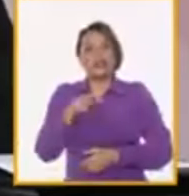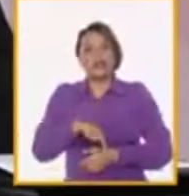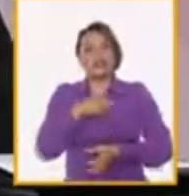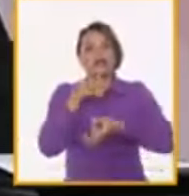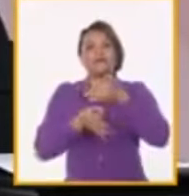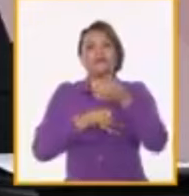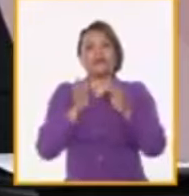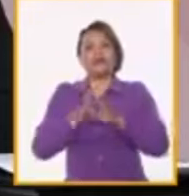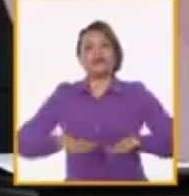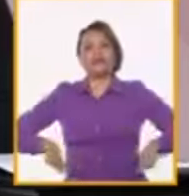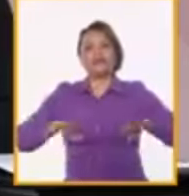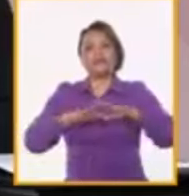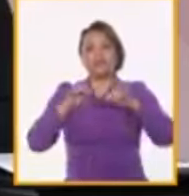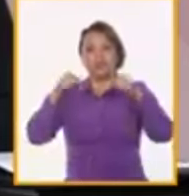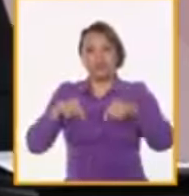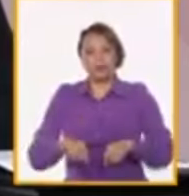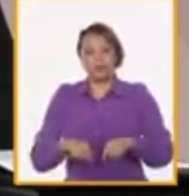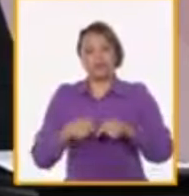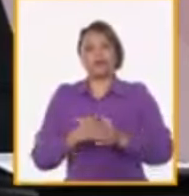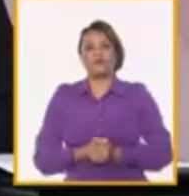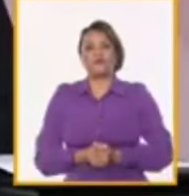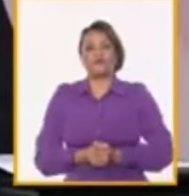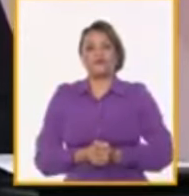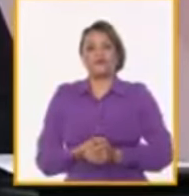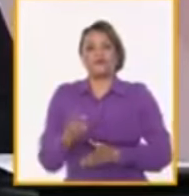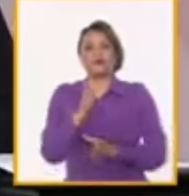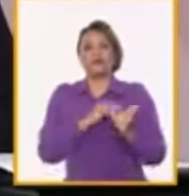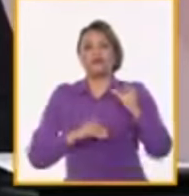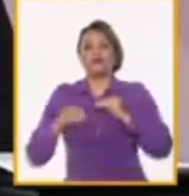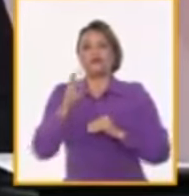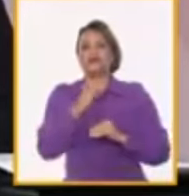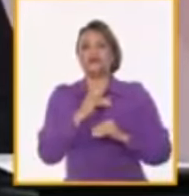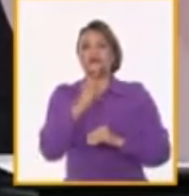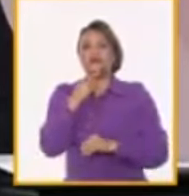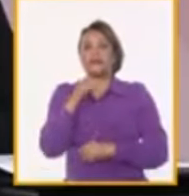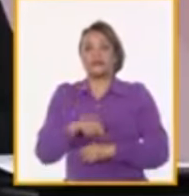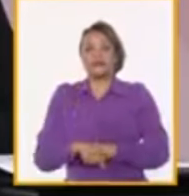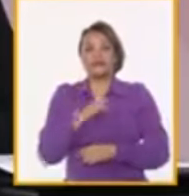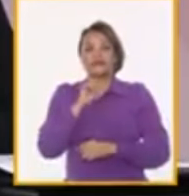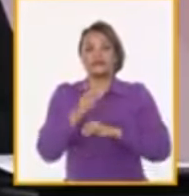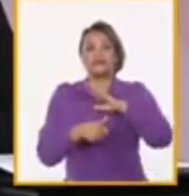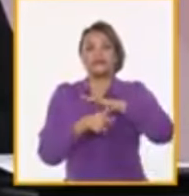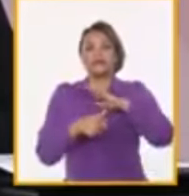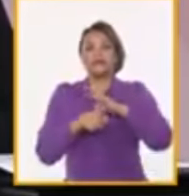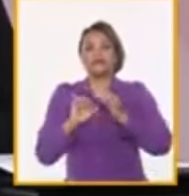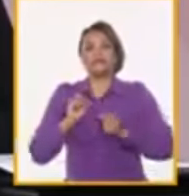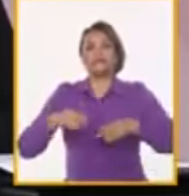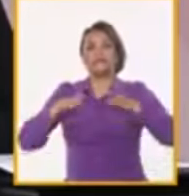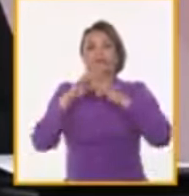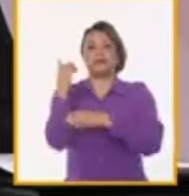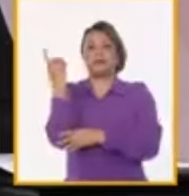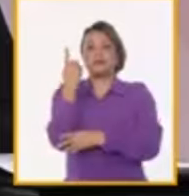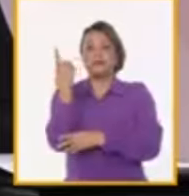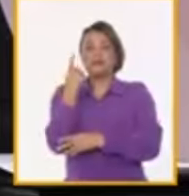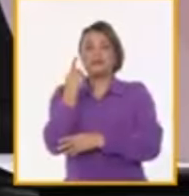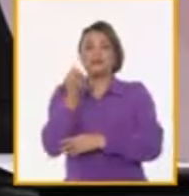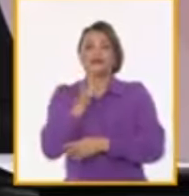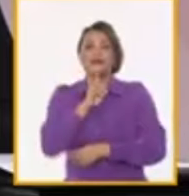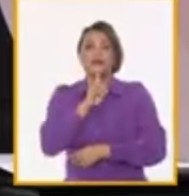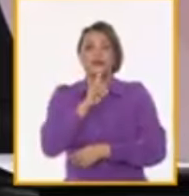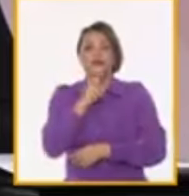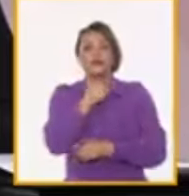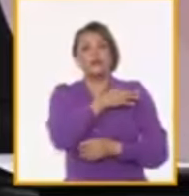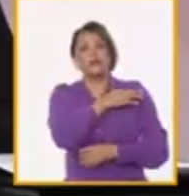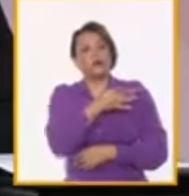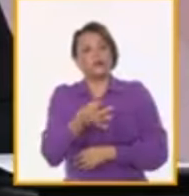supuesto, hoy en nuestra mesa redonda. Estaremos conversando con el presidente del Instituto Nacional de Recursos Hidráulicos. Los invito a que nos